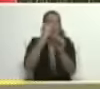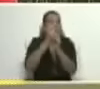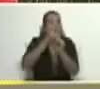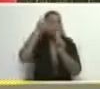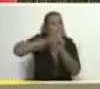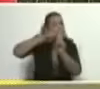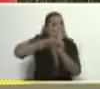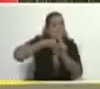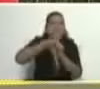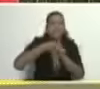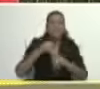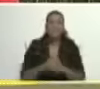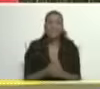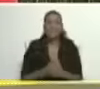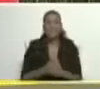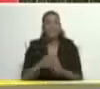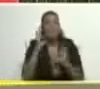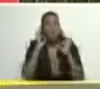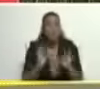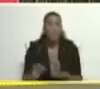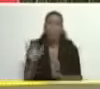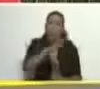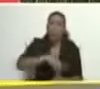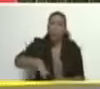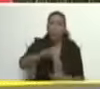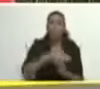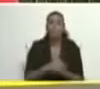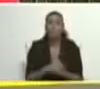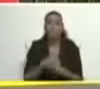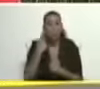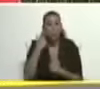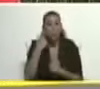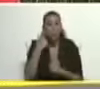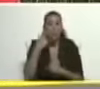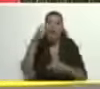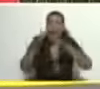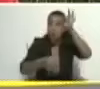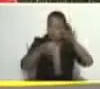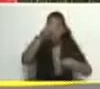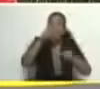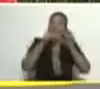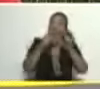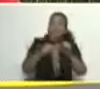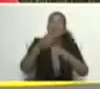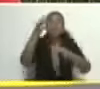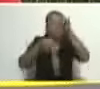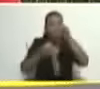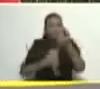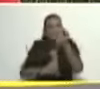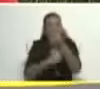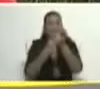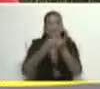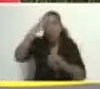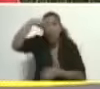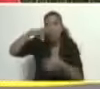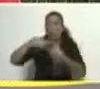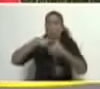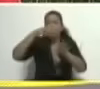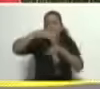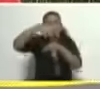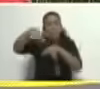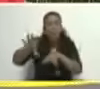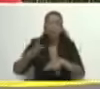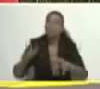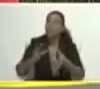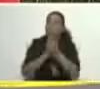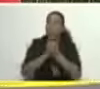lucha. Debemos saber que donde hay injusticia continuaremos luchando y Cuba no está sola. Nosotros